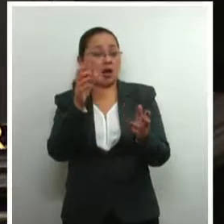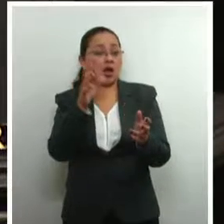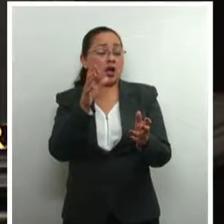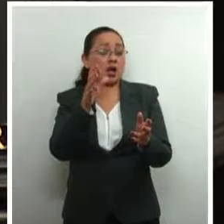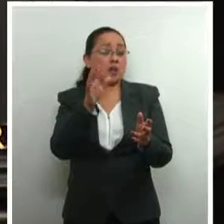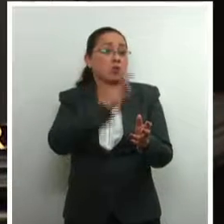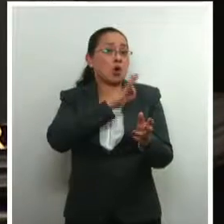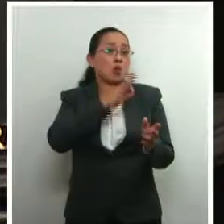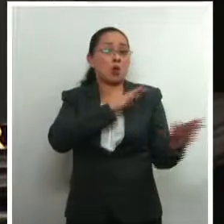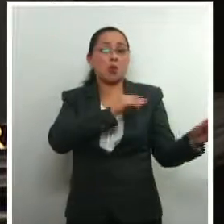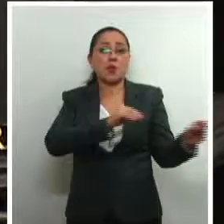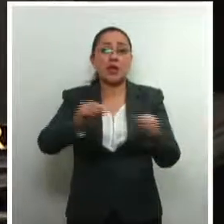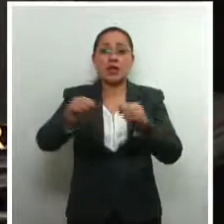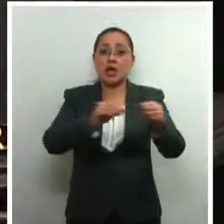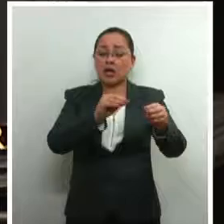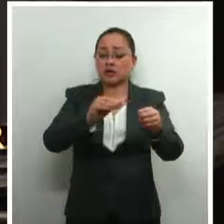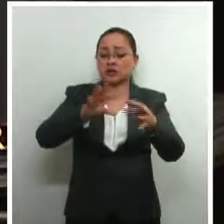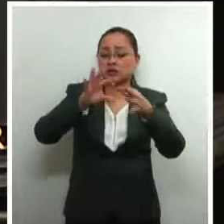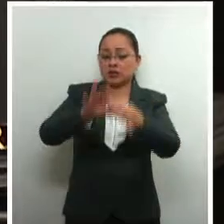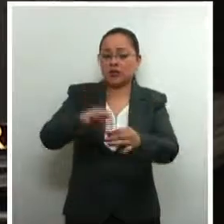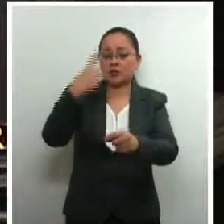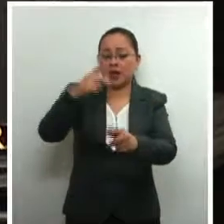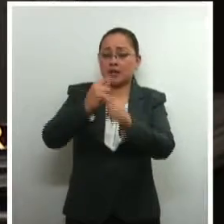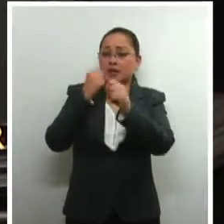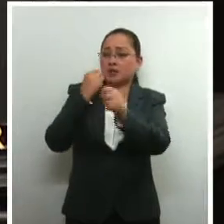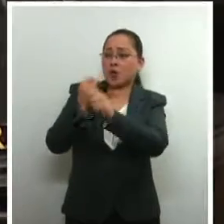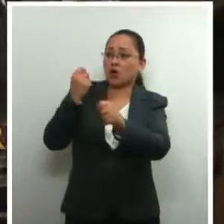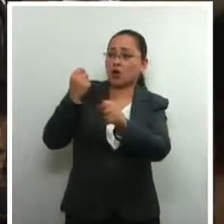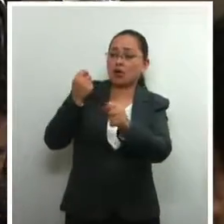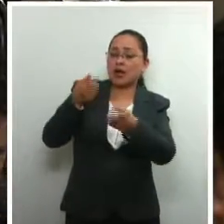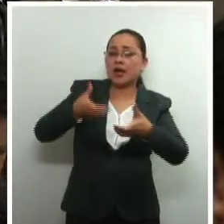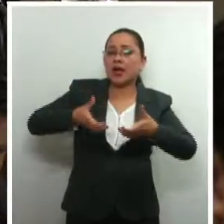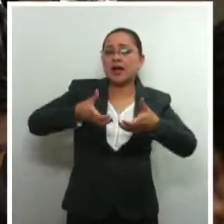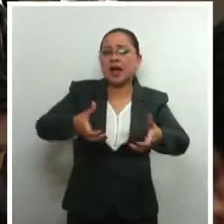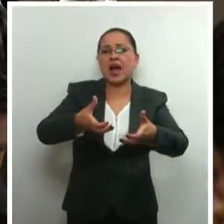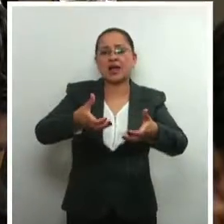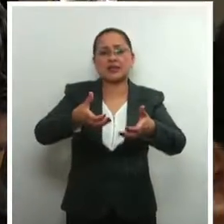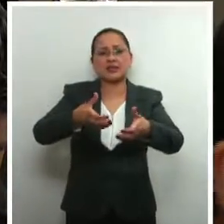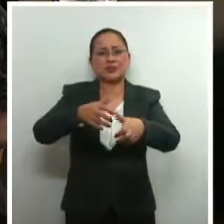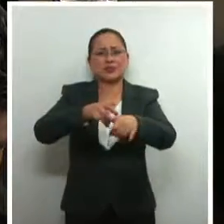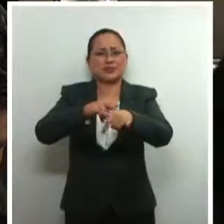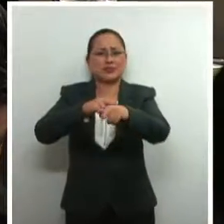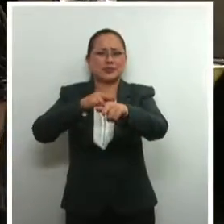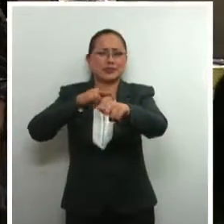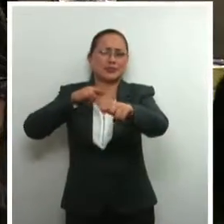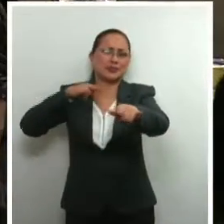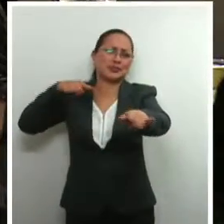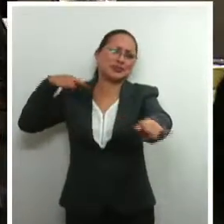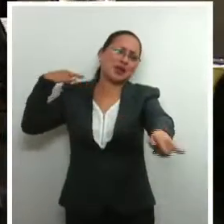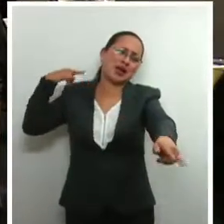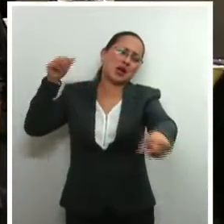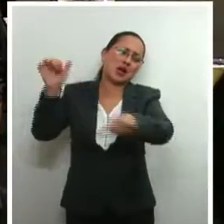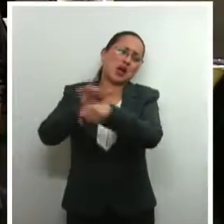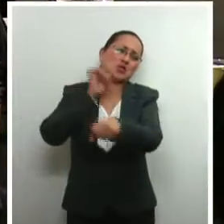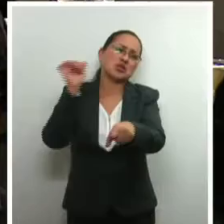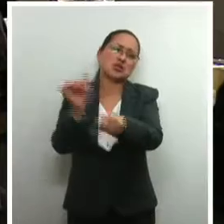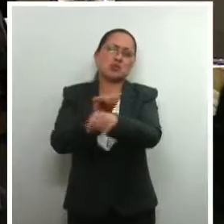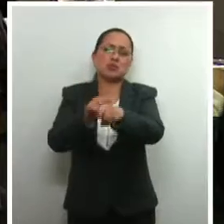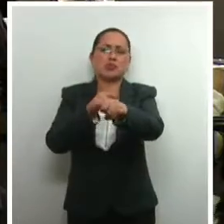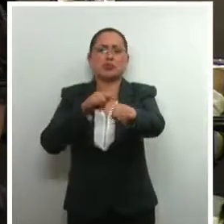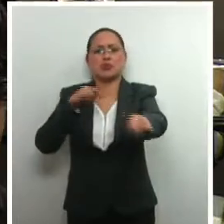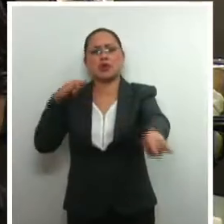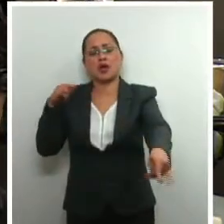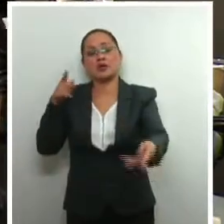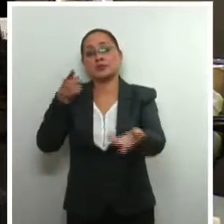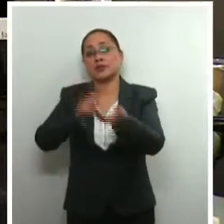calidad del transporte, las calles están atestadas de coches, ¿no?, de automóviles, y